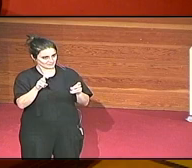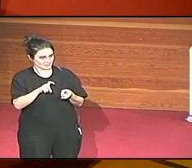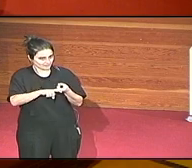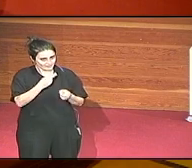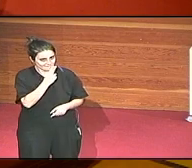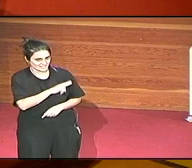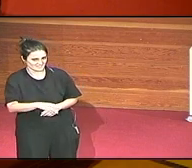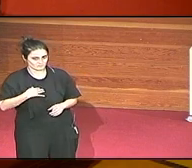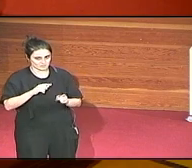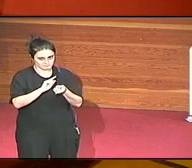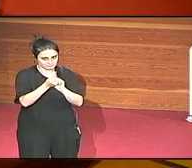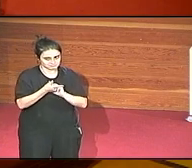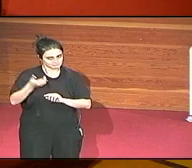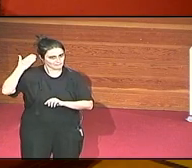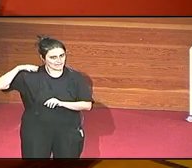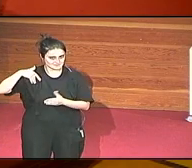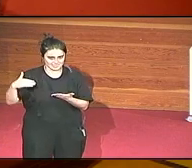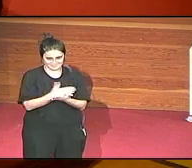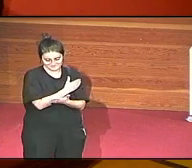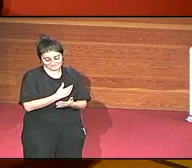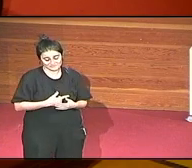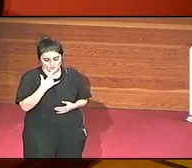un pasado imposible